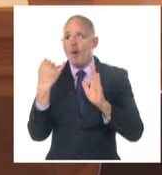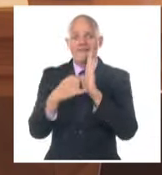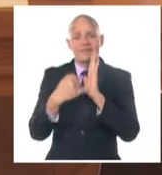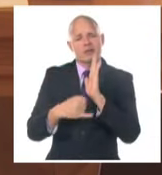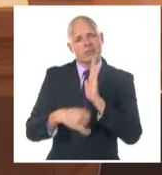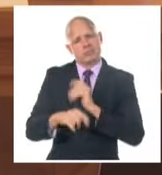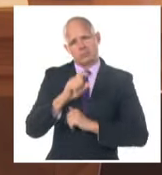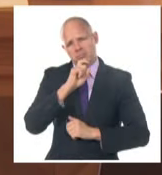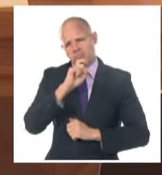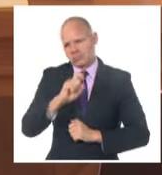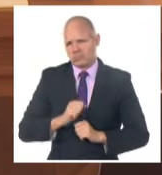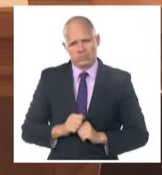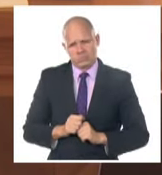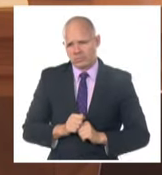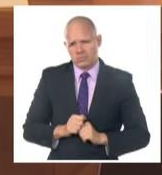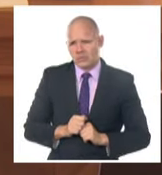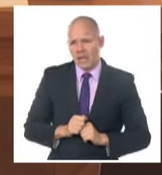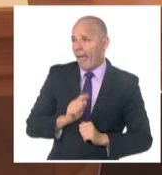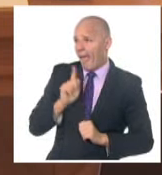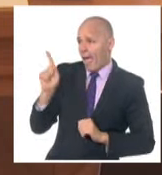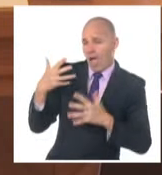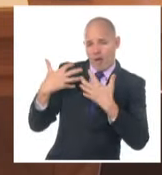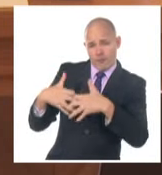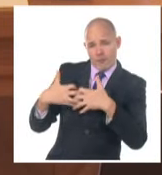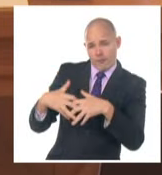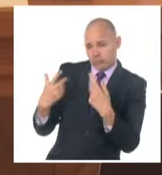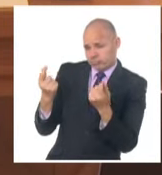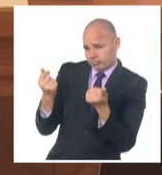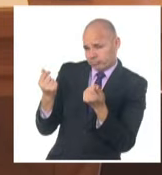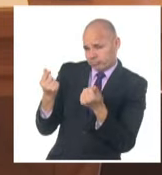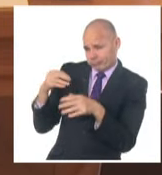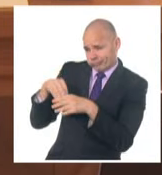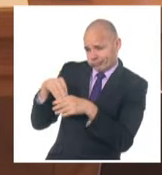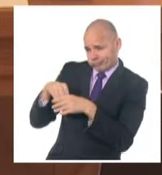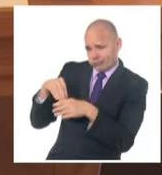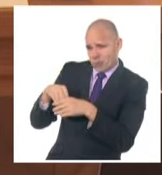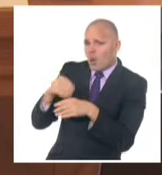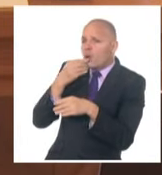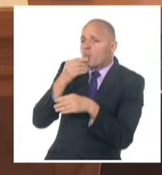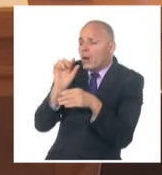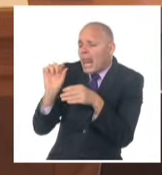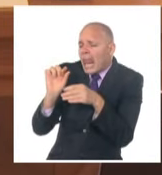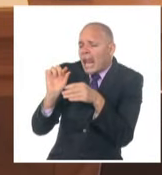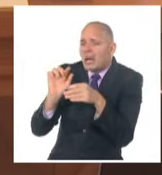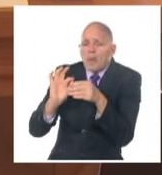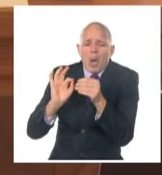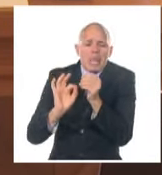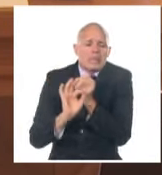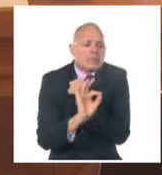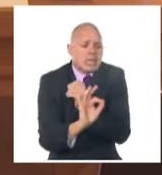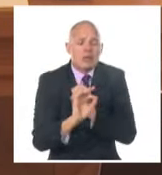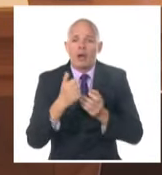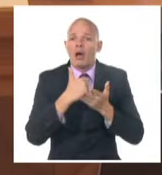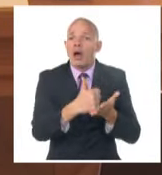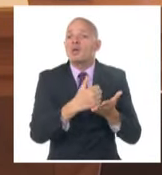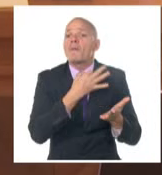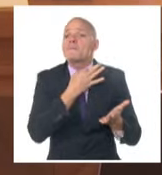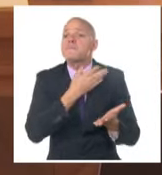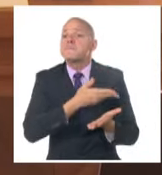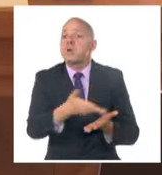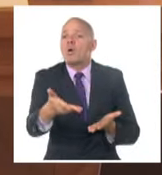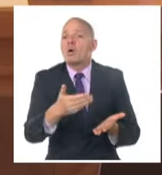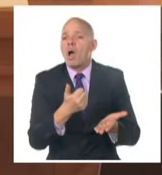el 0,7% del Producto Nacional Bruto a la ayuda oficial al